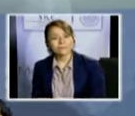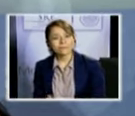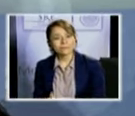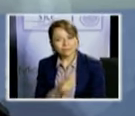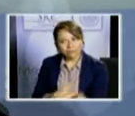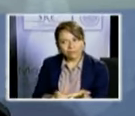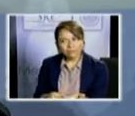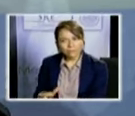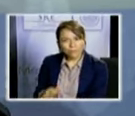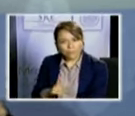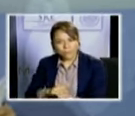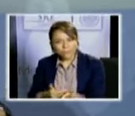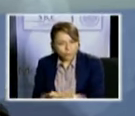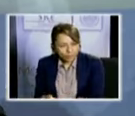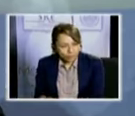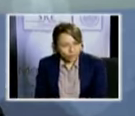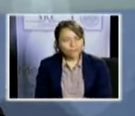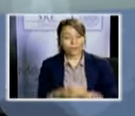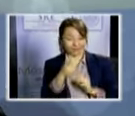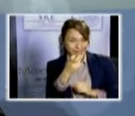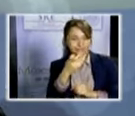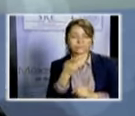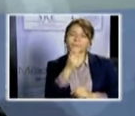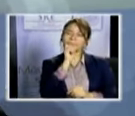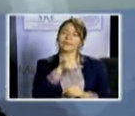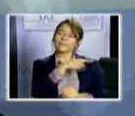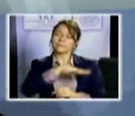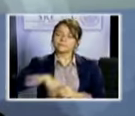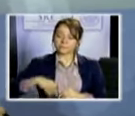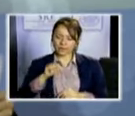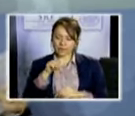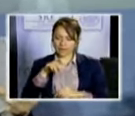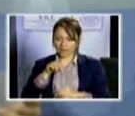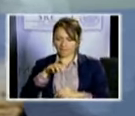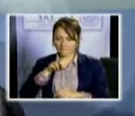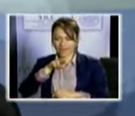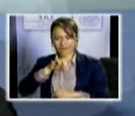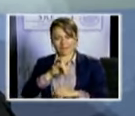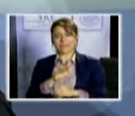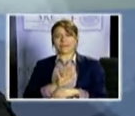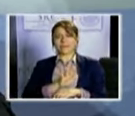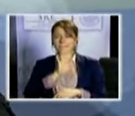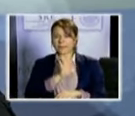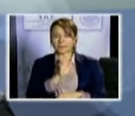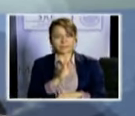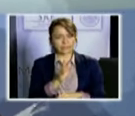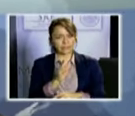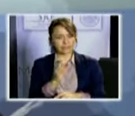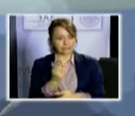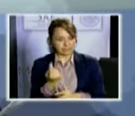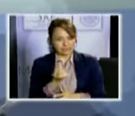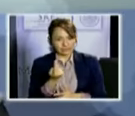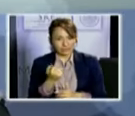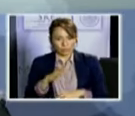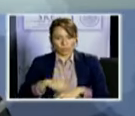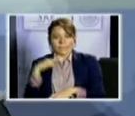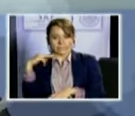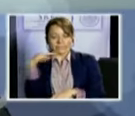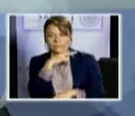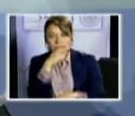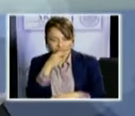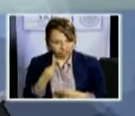enfrentar otros retos como los que plantea tan complejos Ana María, necesitamos quizá ir uno más rápido, tener más expectativas para el año